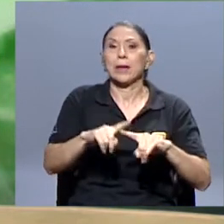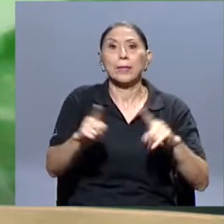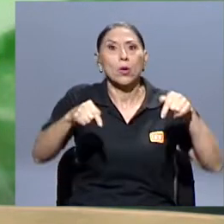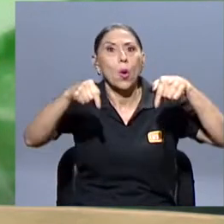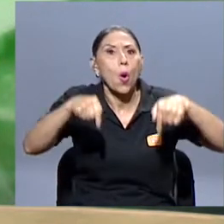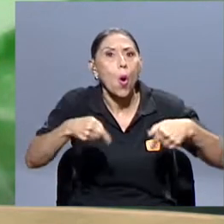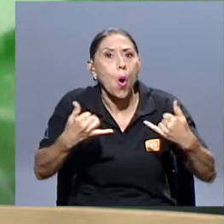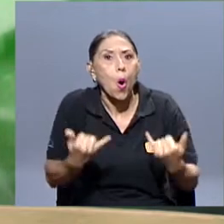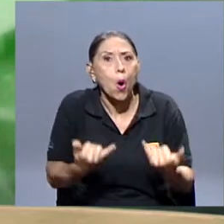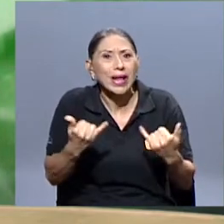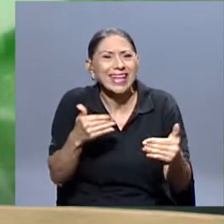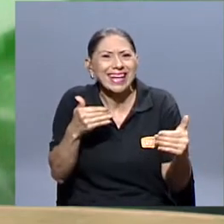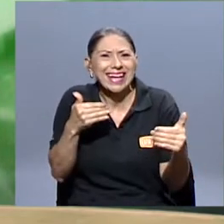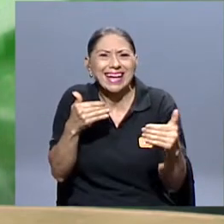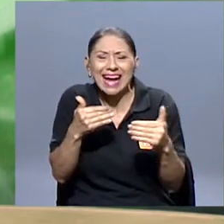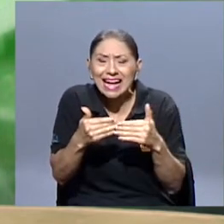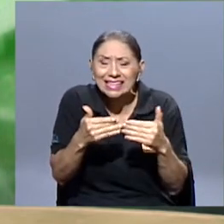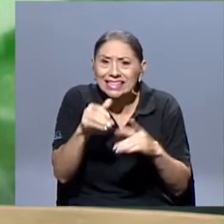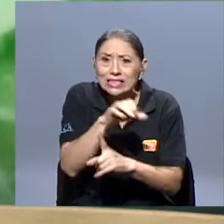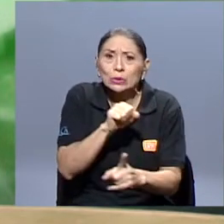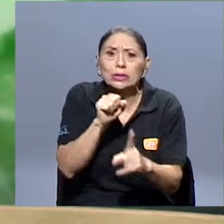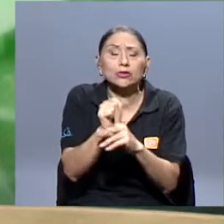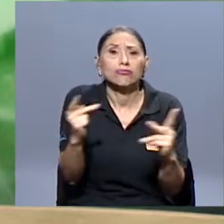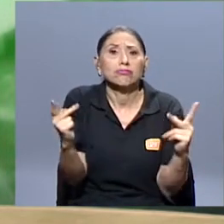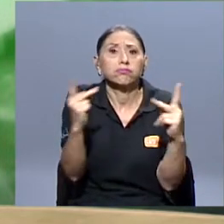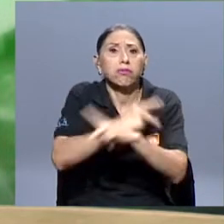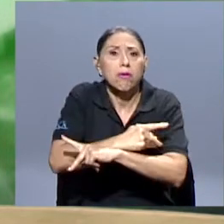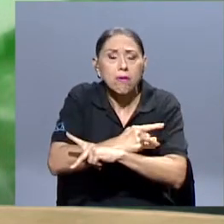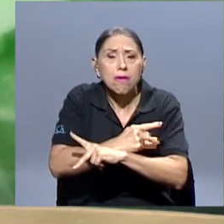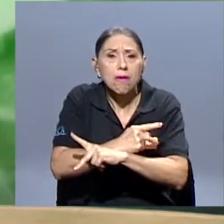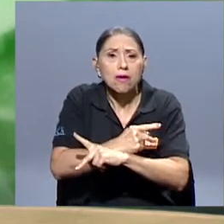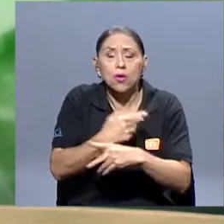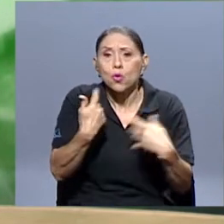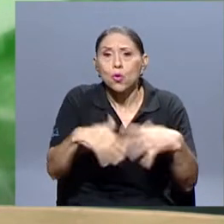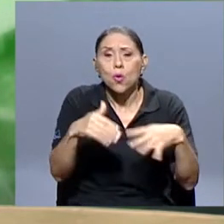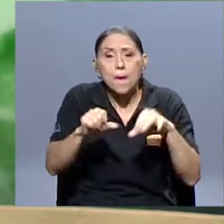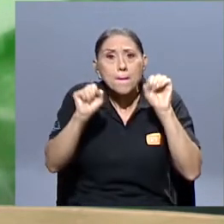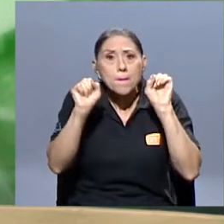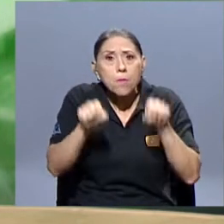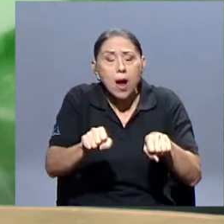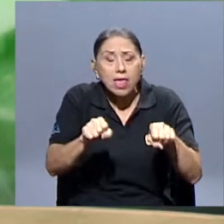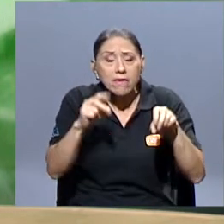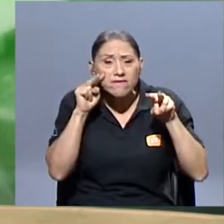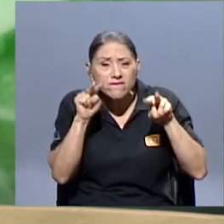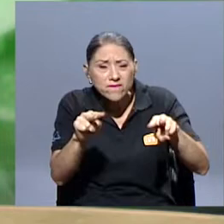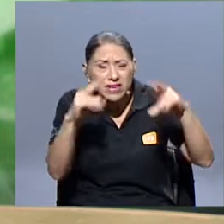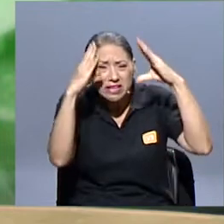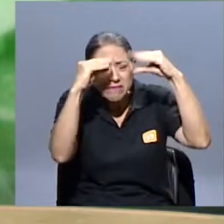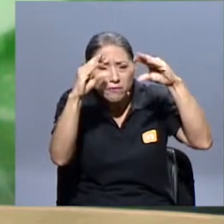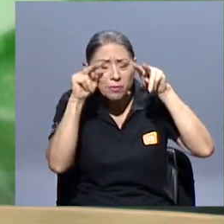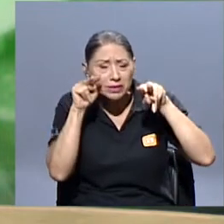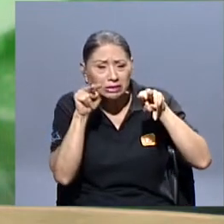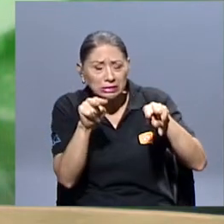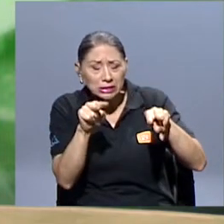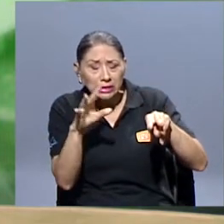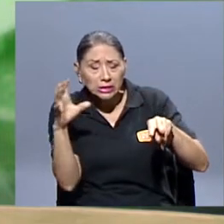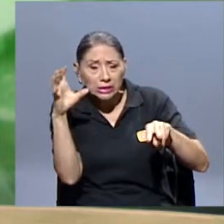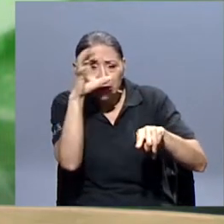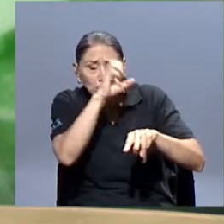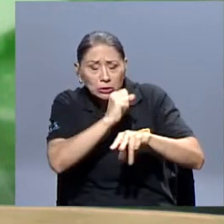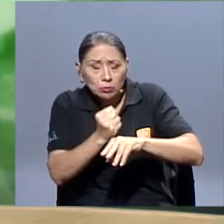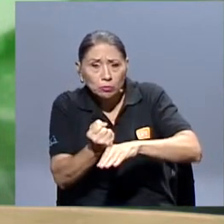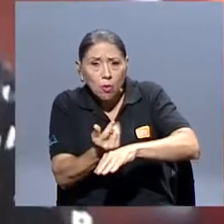que a punto de caer en un abismo y los datos pueden resultar espeluznantes. ¿Hasta dónde podemos llegar, don